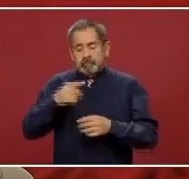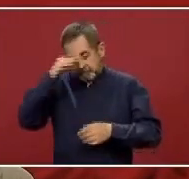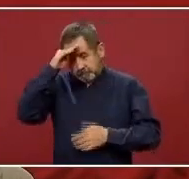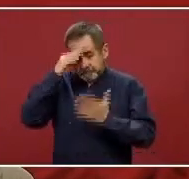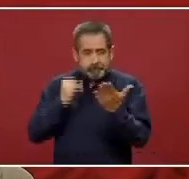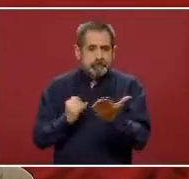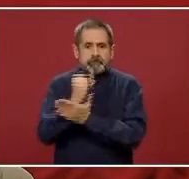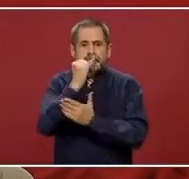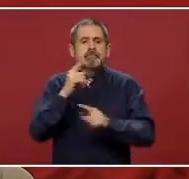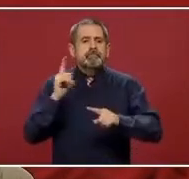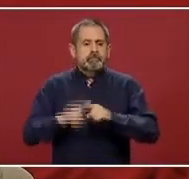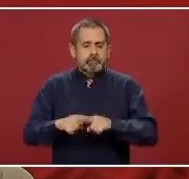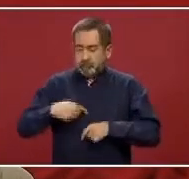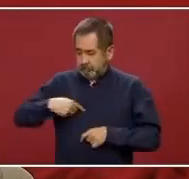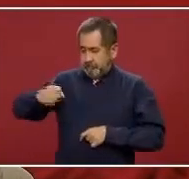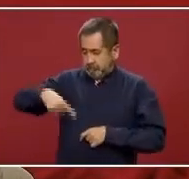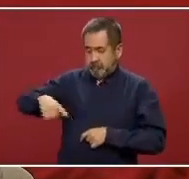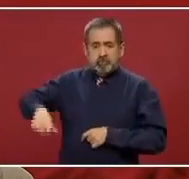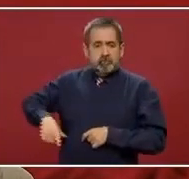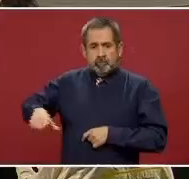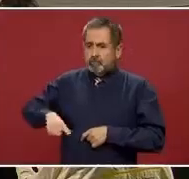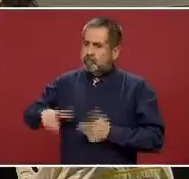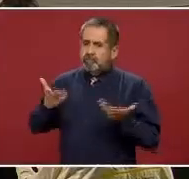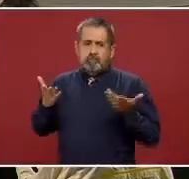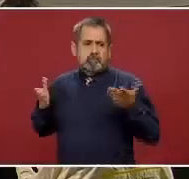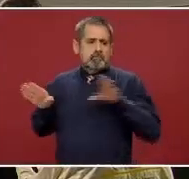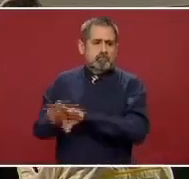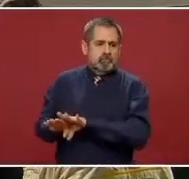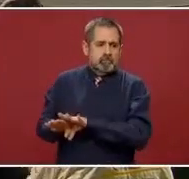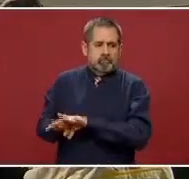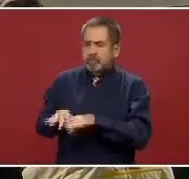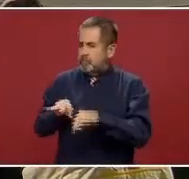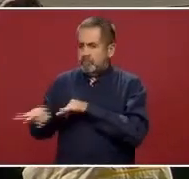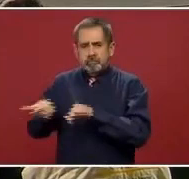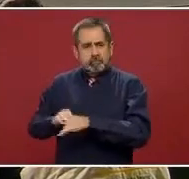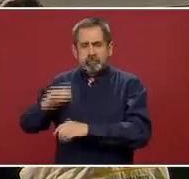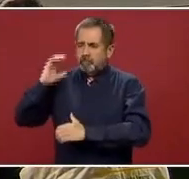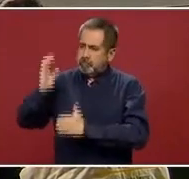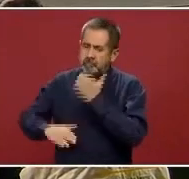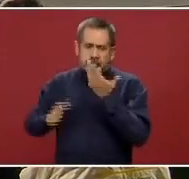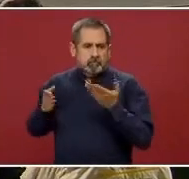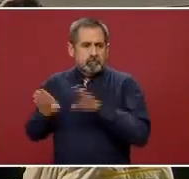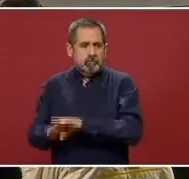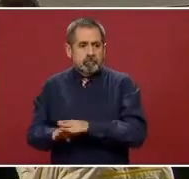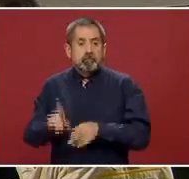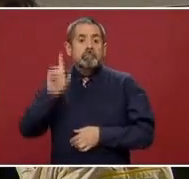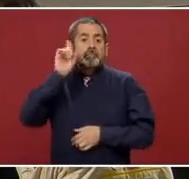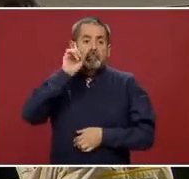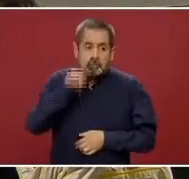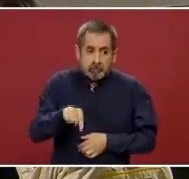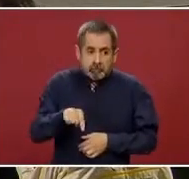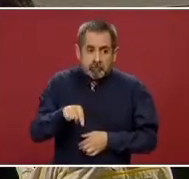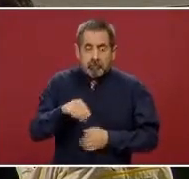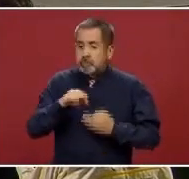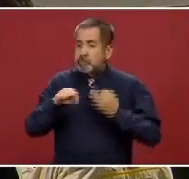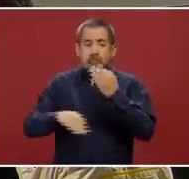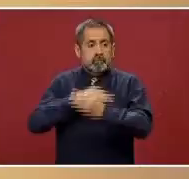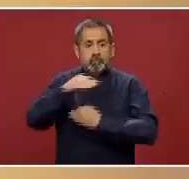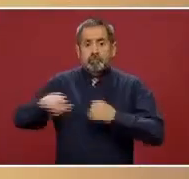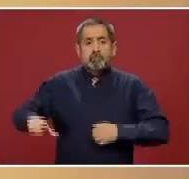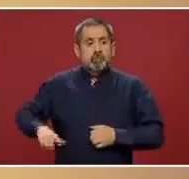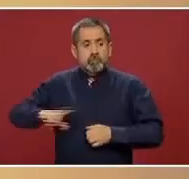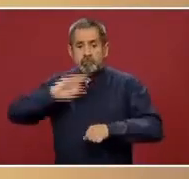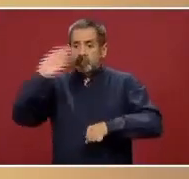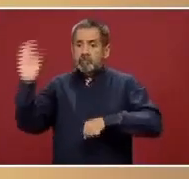decide suspender temporalmente sus actividades. A partir de mañana, todo el gobierno